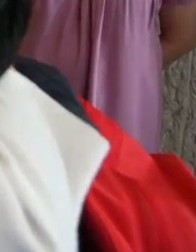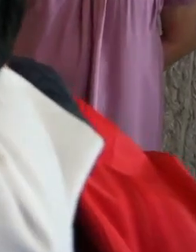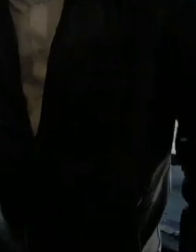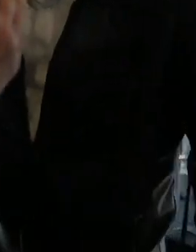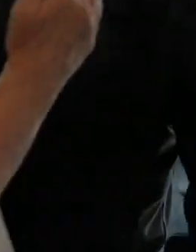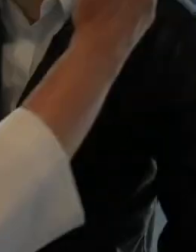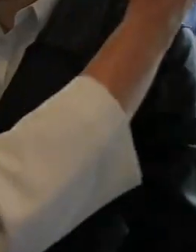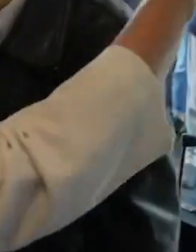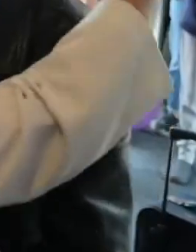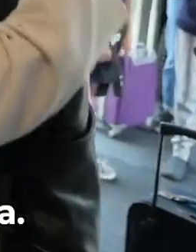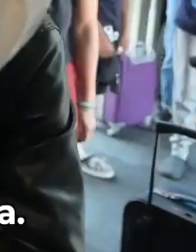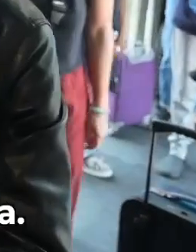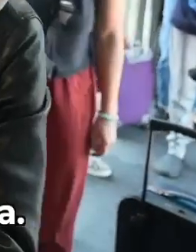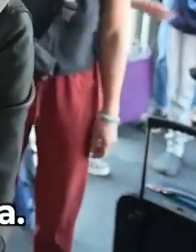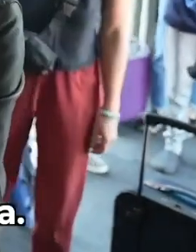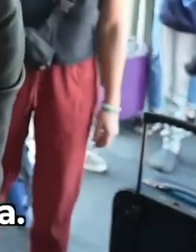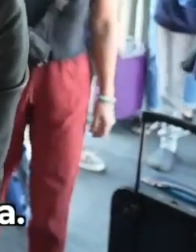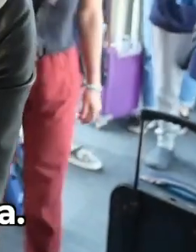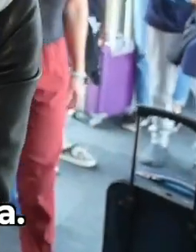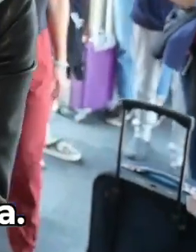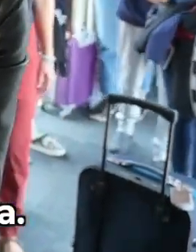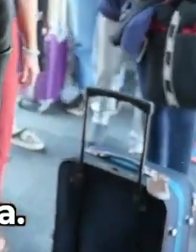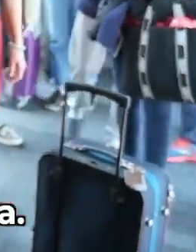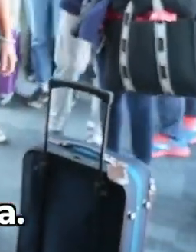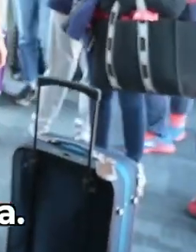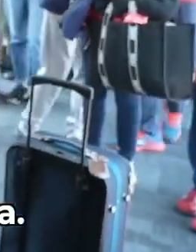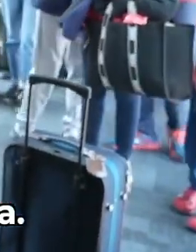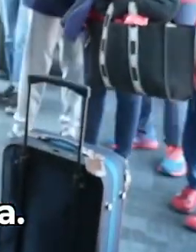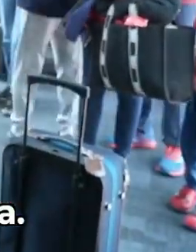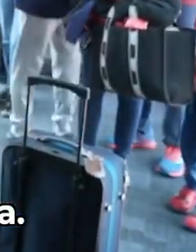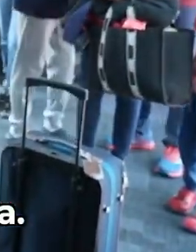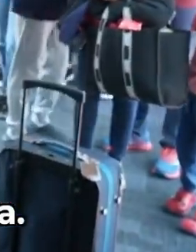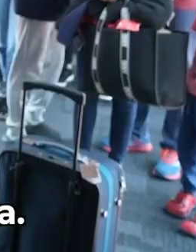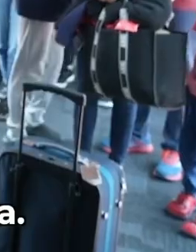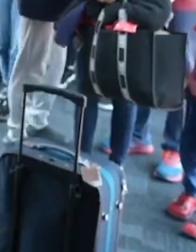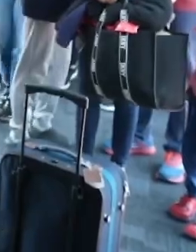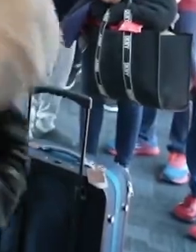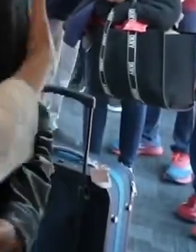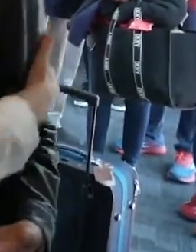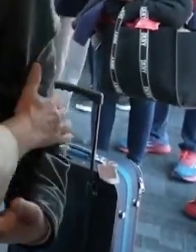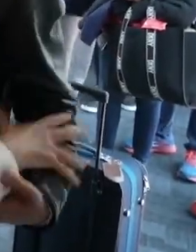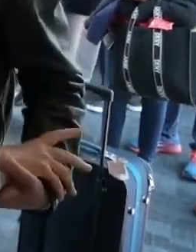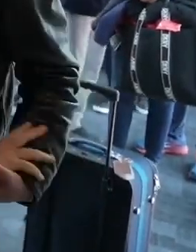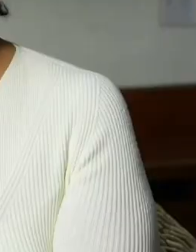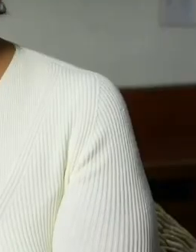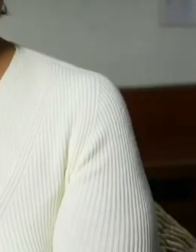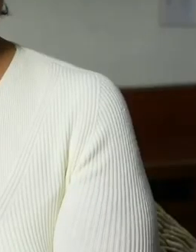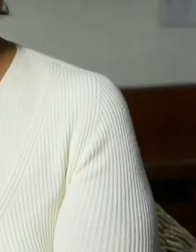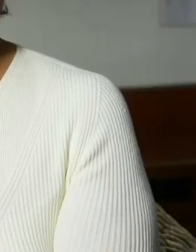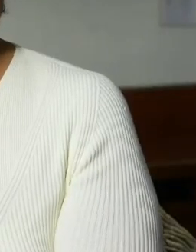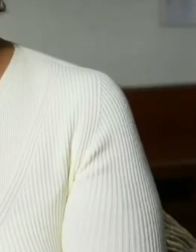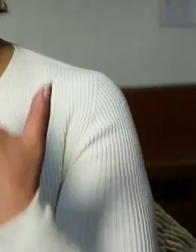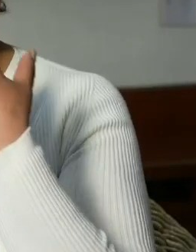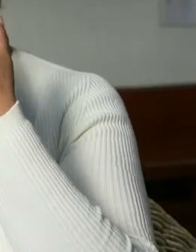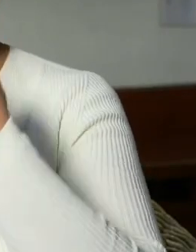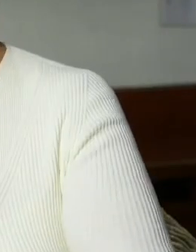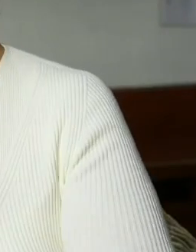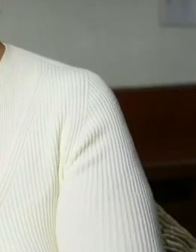entrada al aeropuerto es una sensación extraordinaria. El hecho de